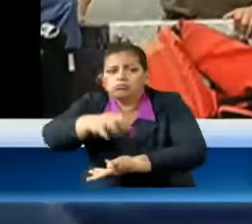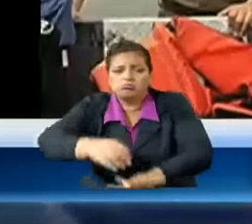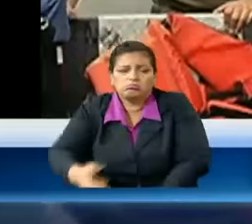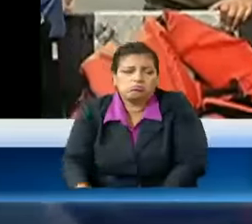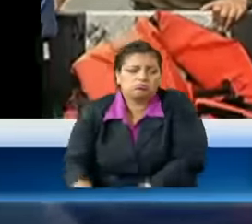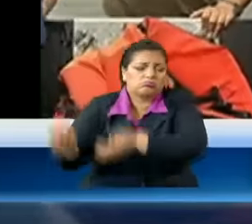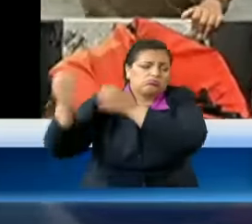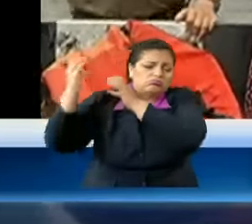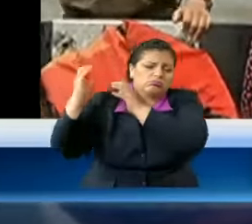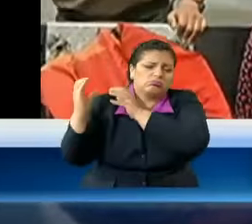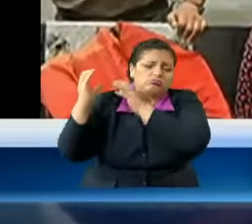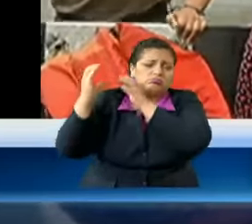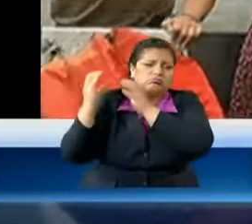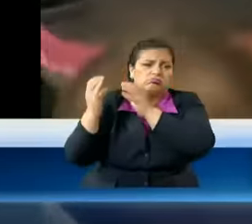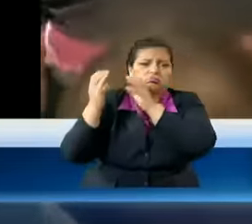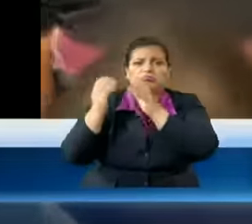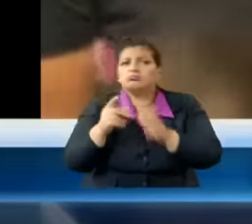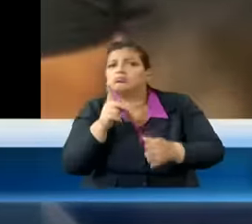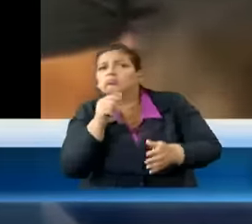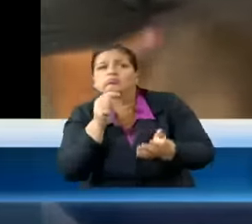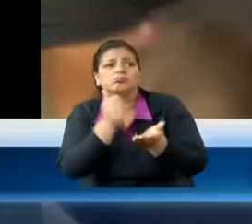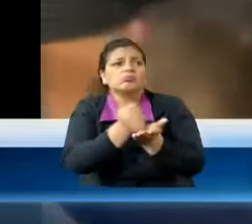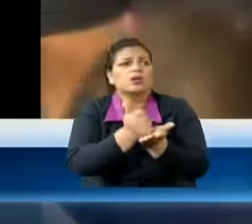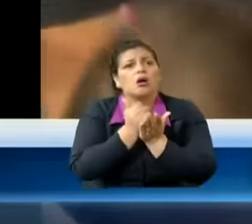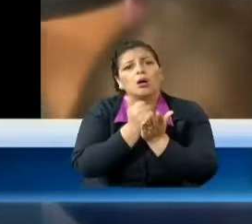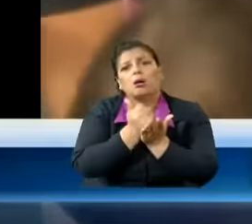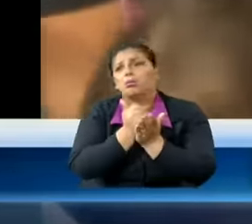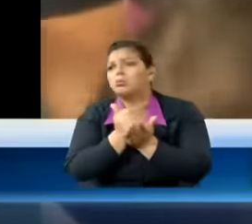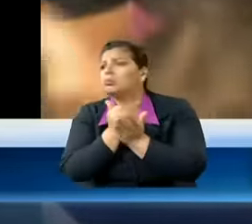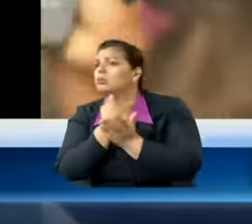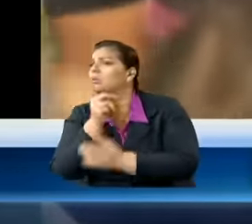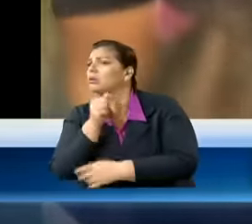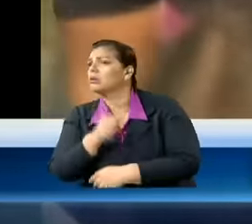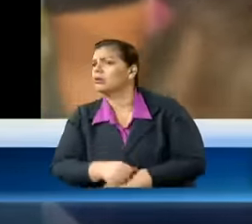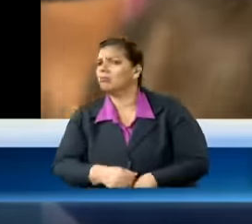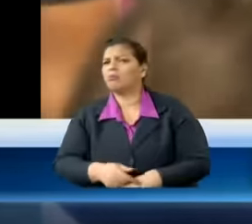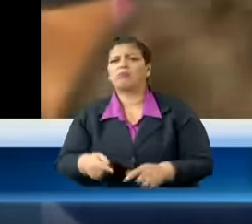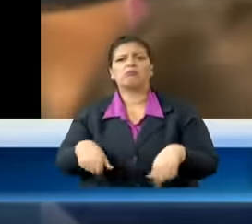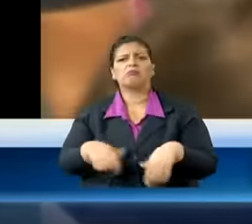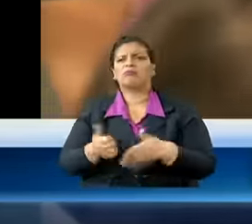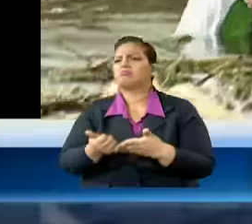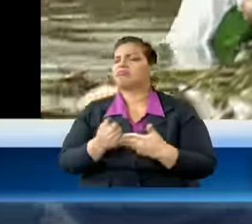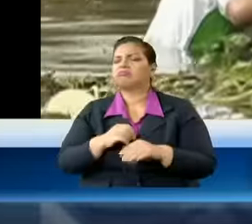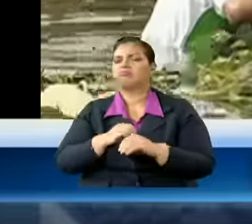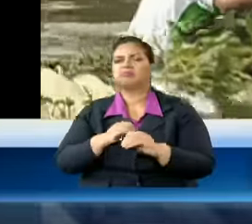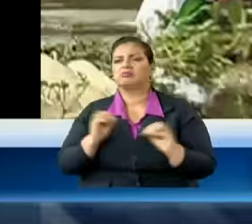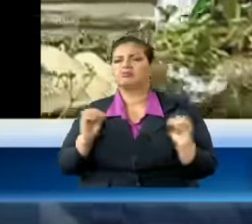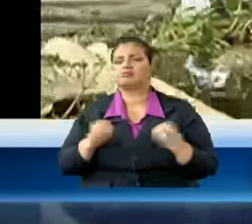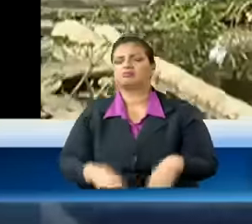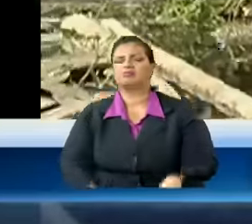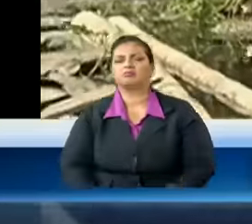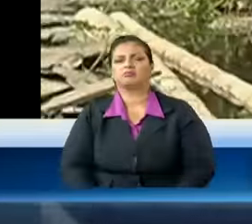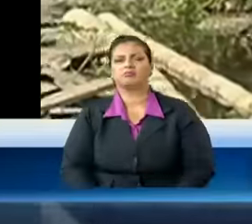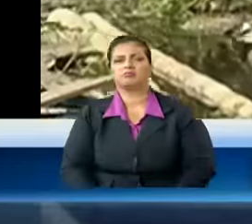la ayuda requerida. Sí, vamos a ver qué ayuda nos dan, porque para acá adentro ninguna ayuda hemos tenido.